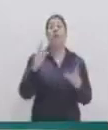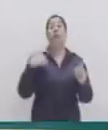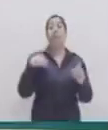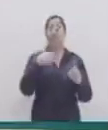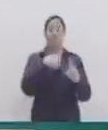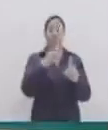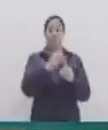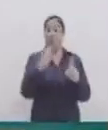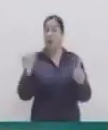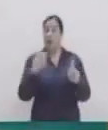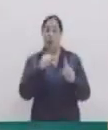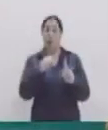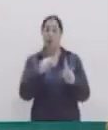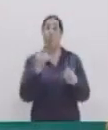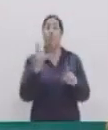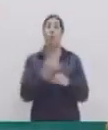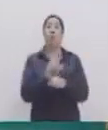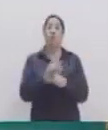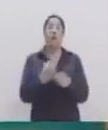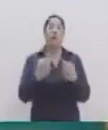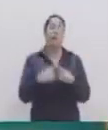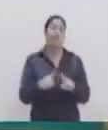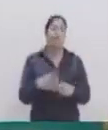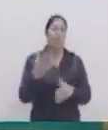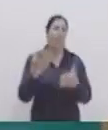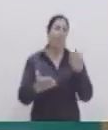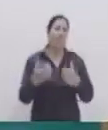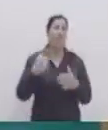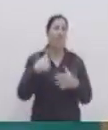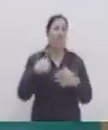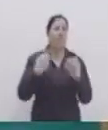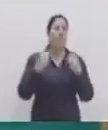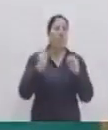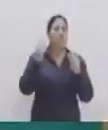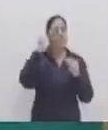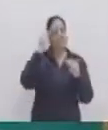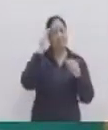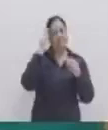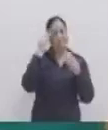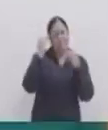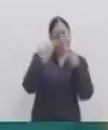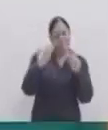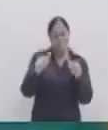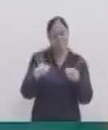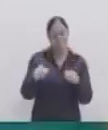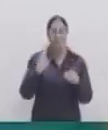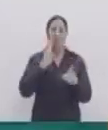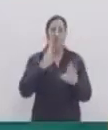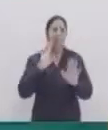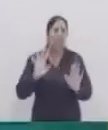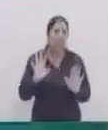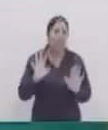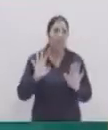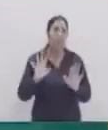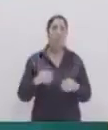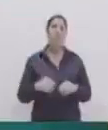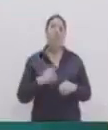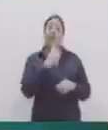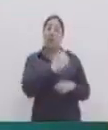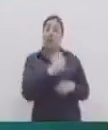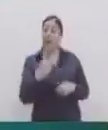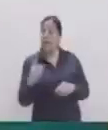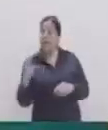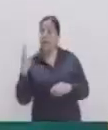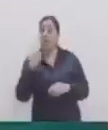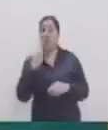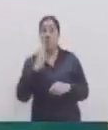la acción ya conjugada, pero sí lo puedo encontrar cuando yo haga este análisis dentro de los actantes del verbo, puede ser un predicativo, y cada